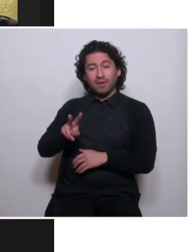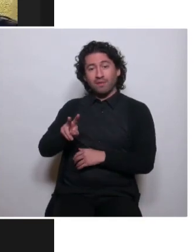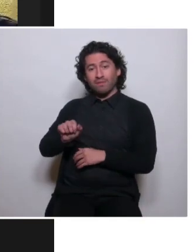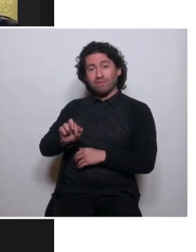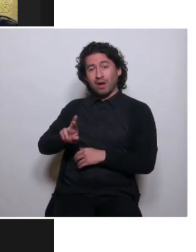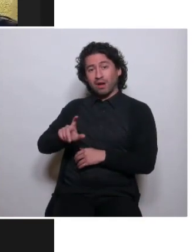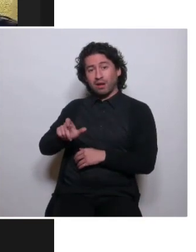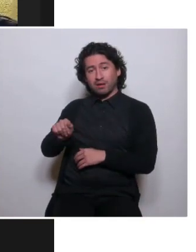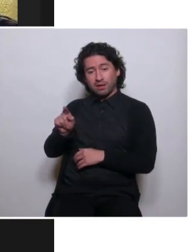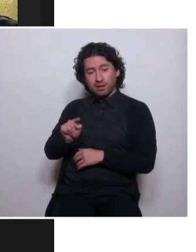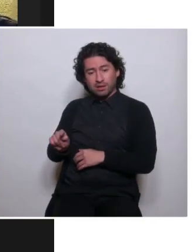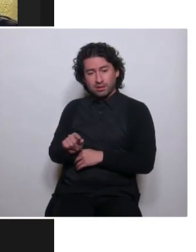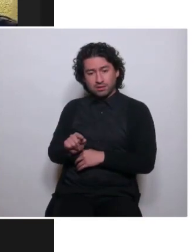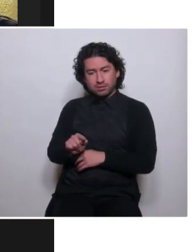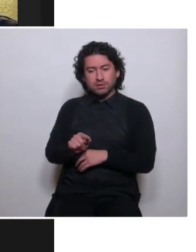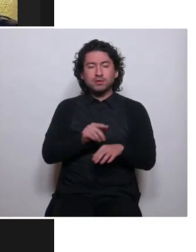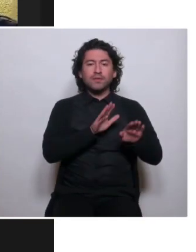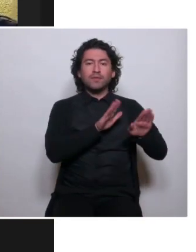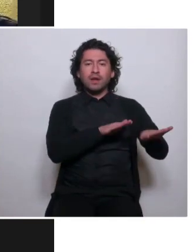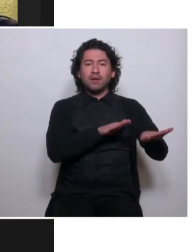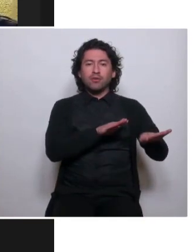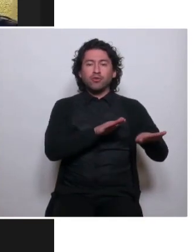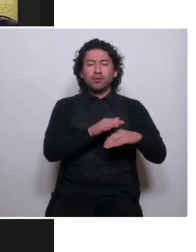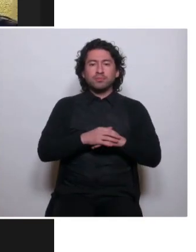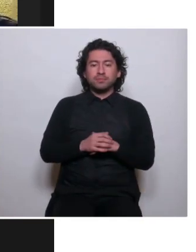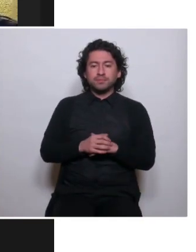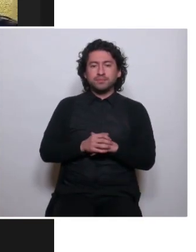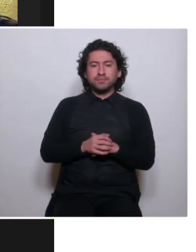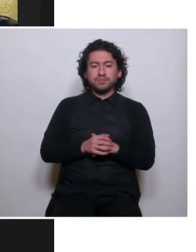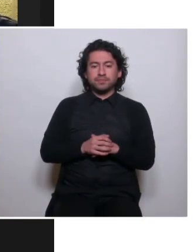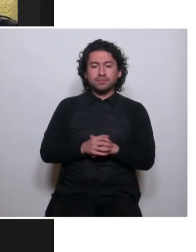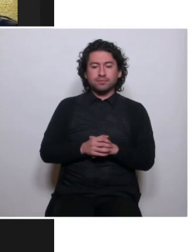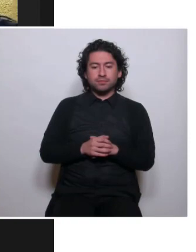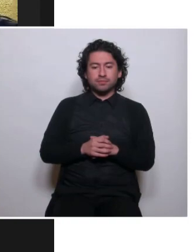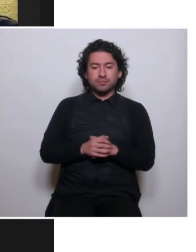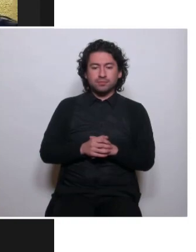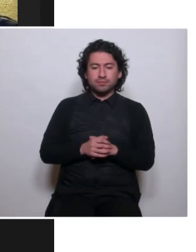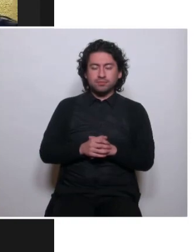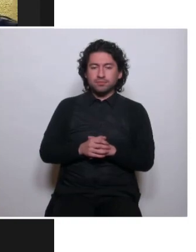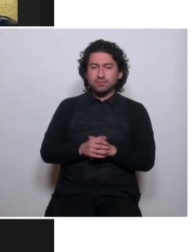Vargas. A favor, señor secretario.